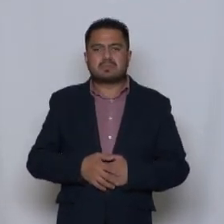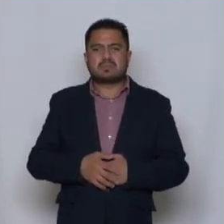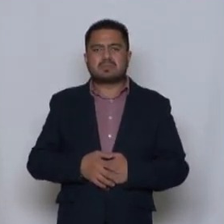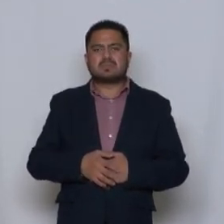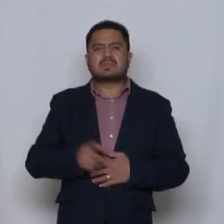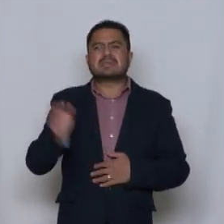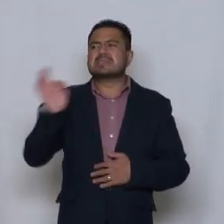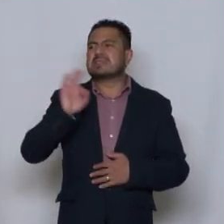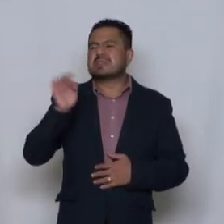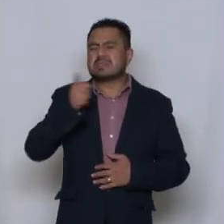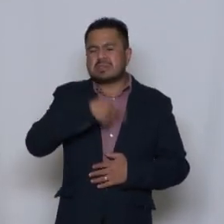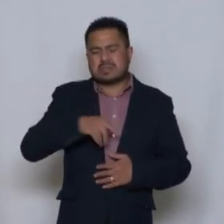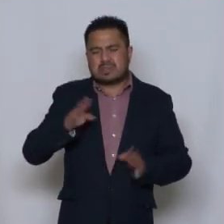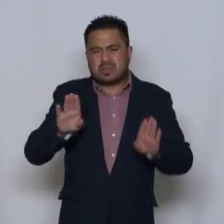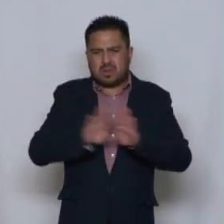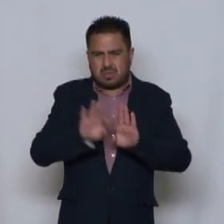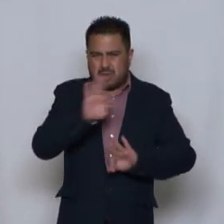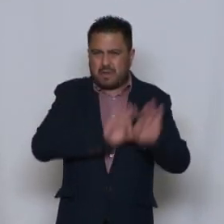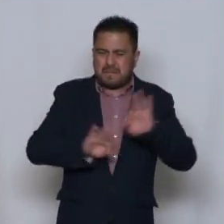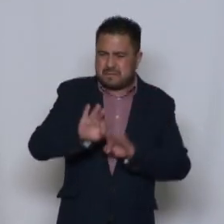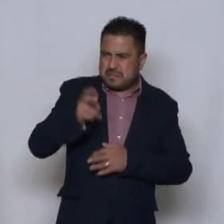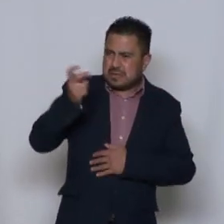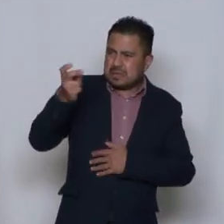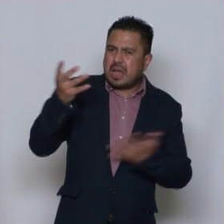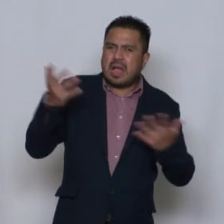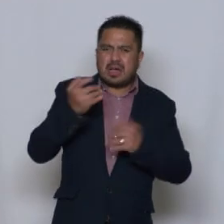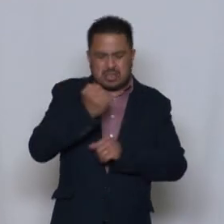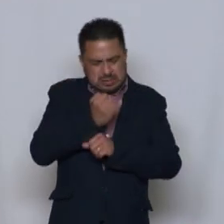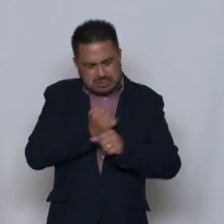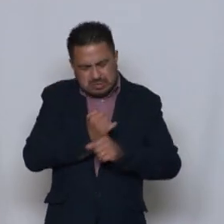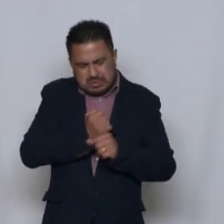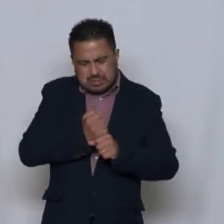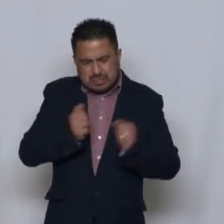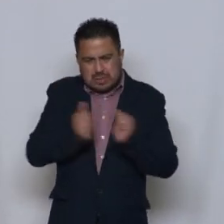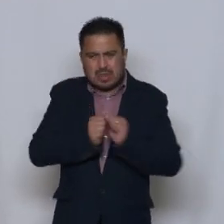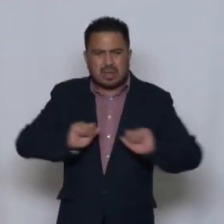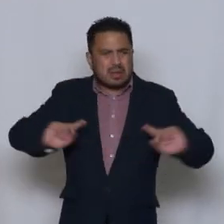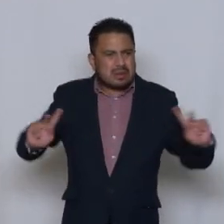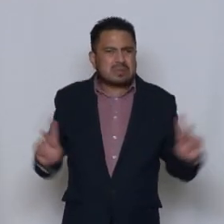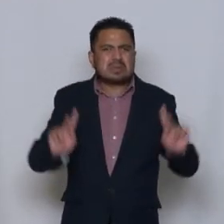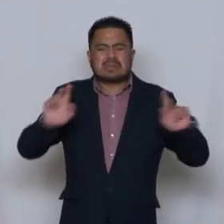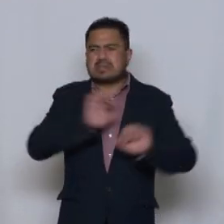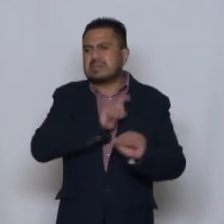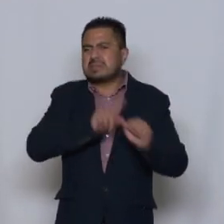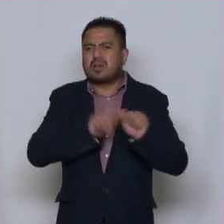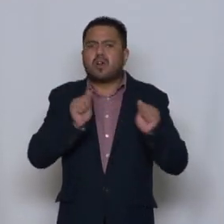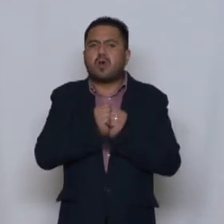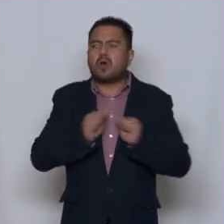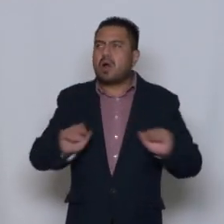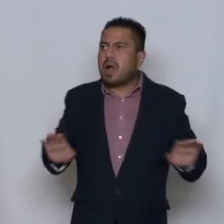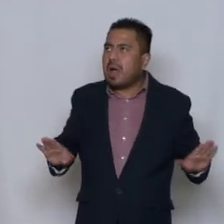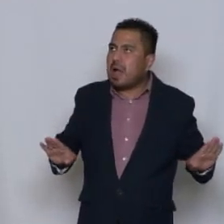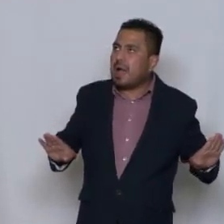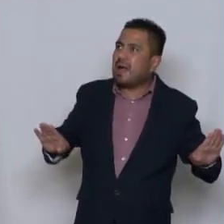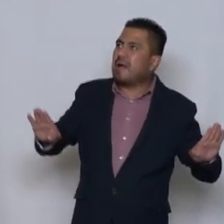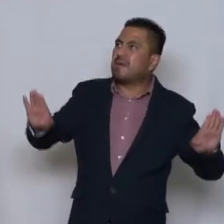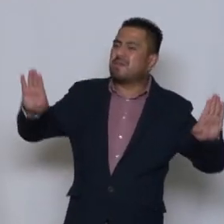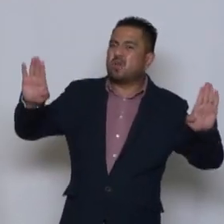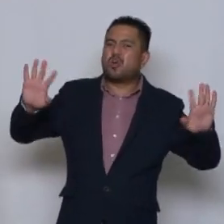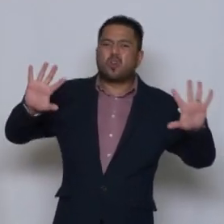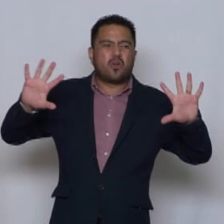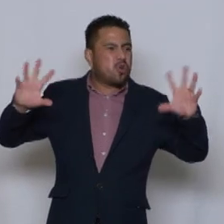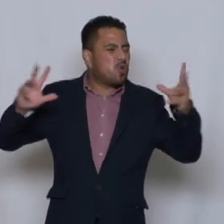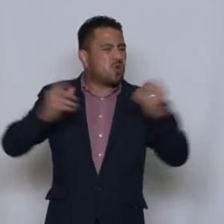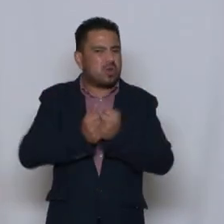nosotros hacemos una analogía, usted como físico, ¿no? Y si hacemos una analogía de esta ave tan peculiar con un avión, ¿no? Que es lo que todo el